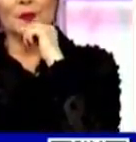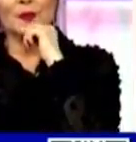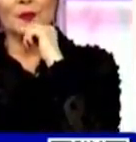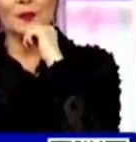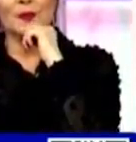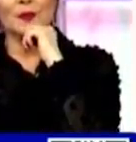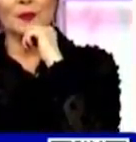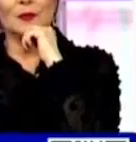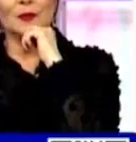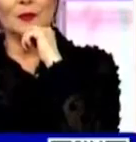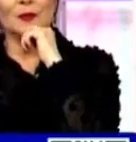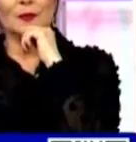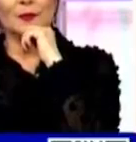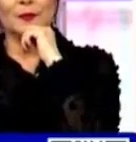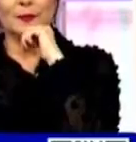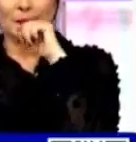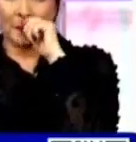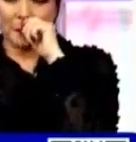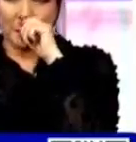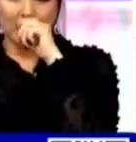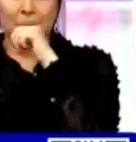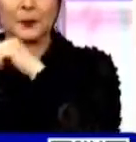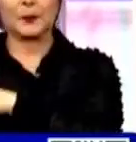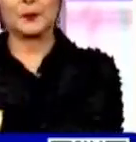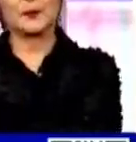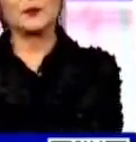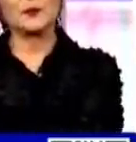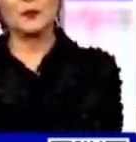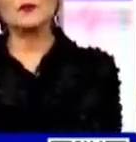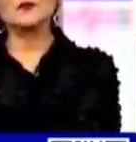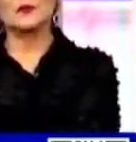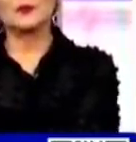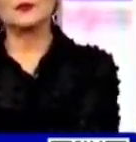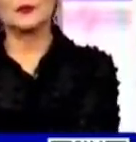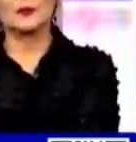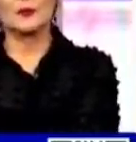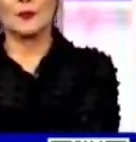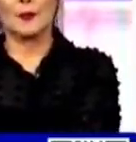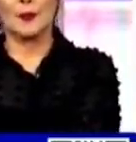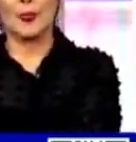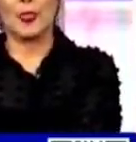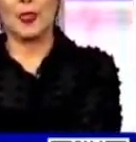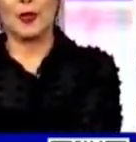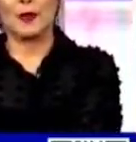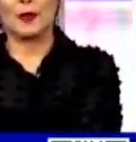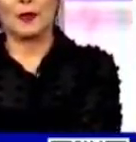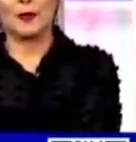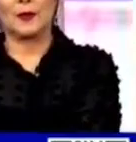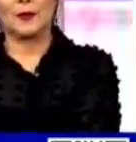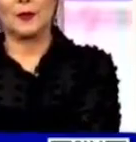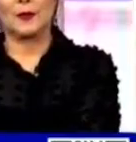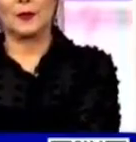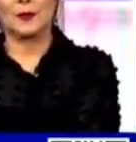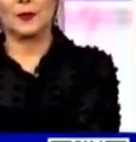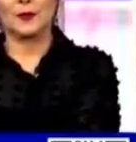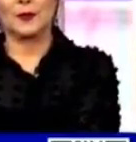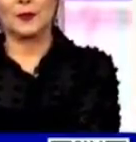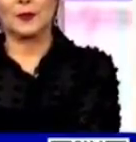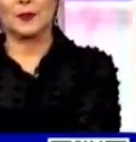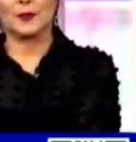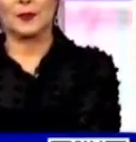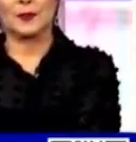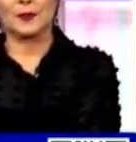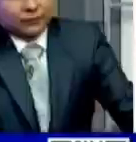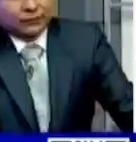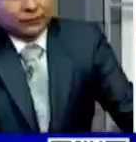lugar me siento muy feliz que Todavía existe un hombre así que hagan respetar a una mujer pero hay que ayudar a una mujer cuando